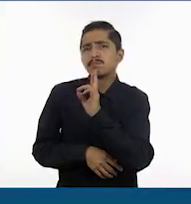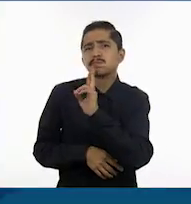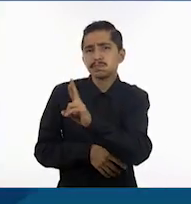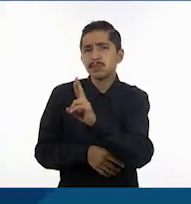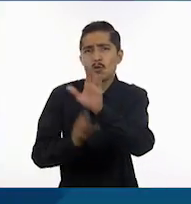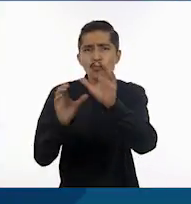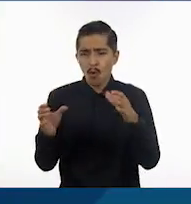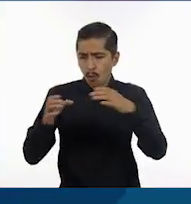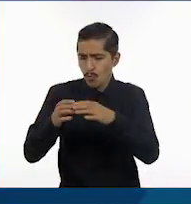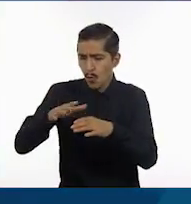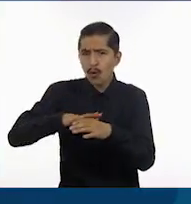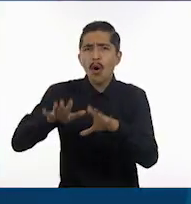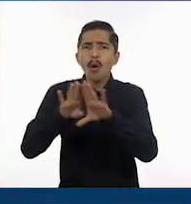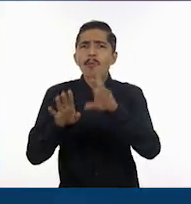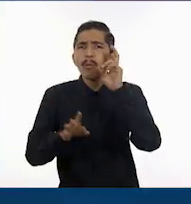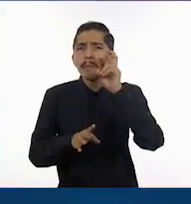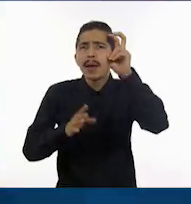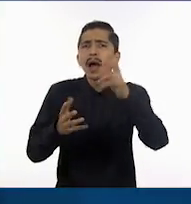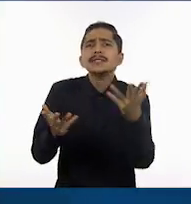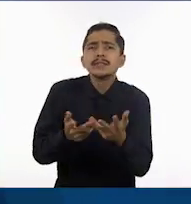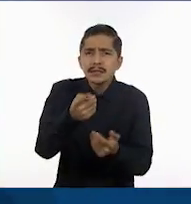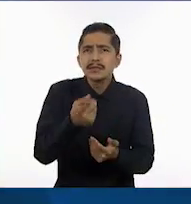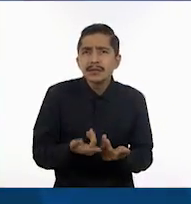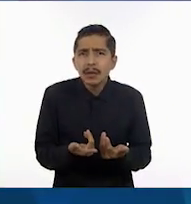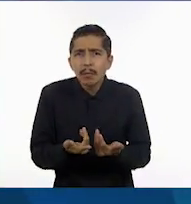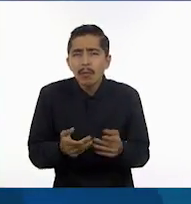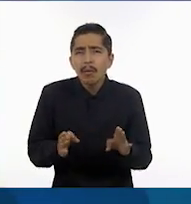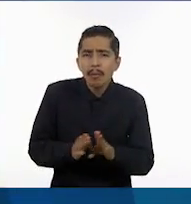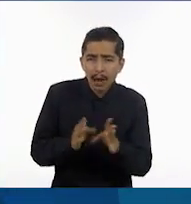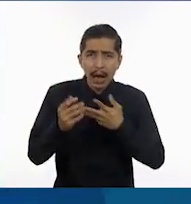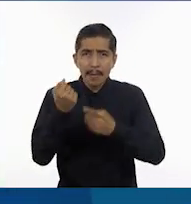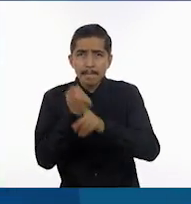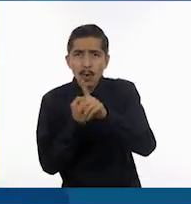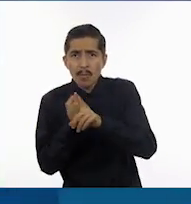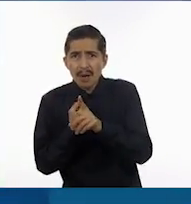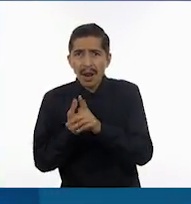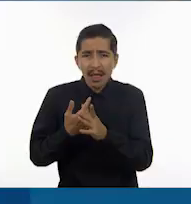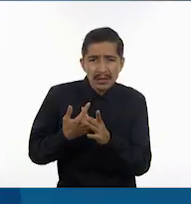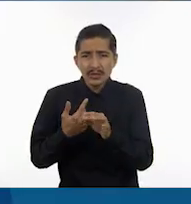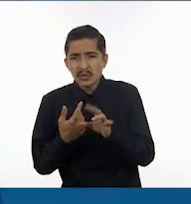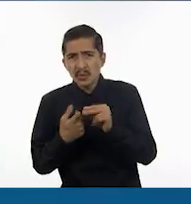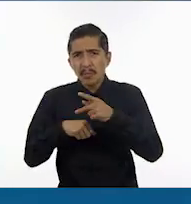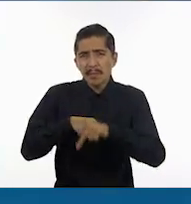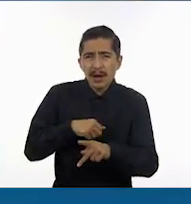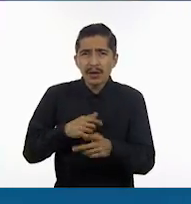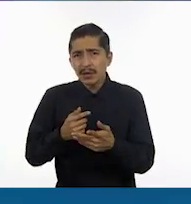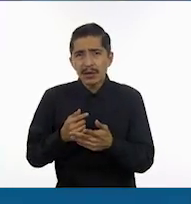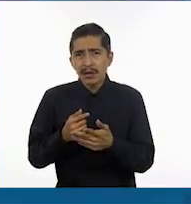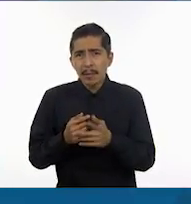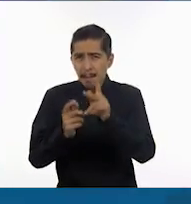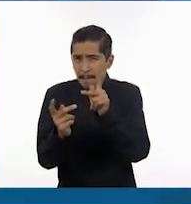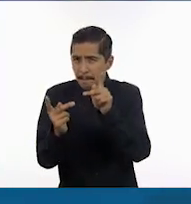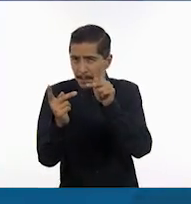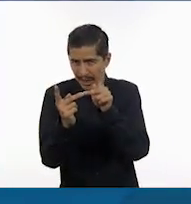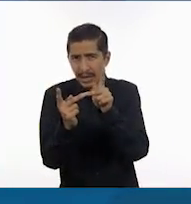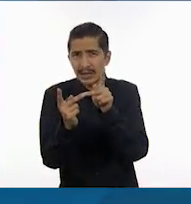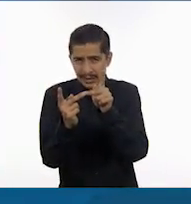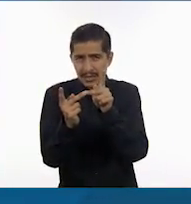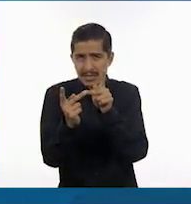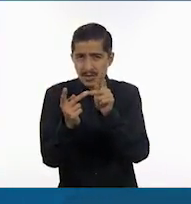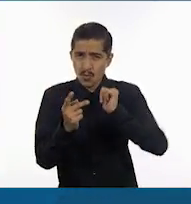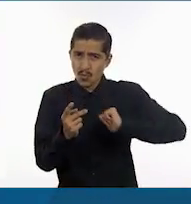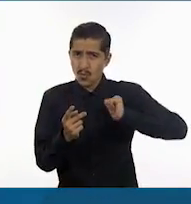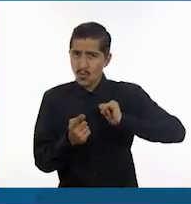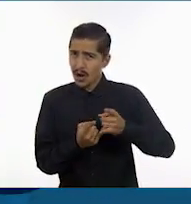tu comunidad, ¿cómo le hacen para viajar? ¿Y qué tipo de problemas se enfrentan al hacerlo? ¿Ven algún parecido con lo que sucedía durante la época